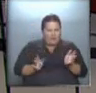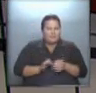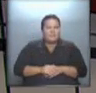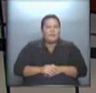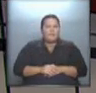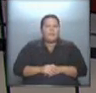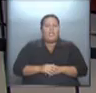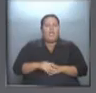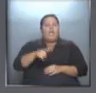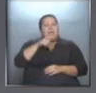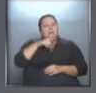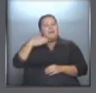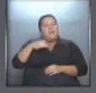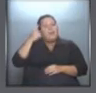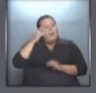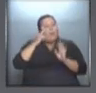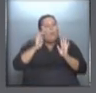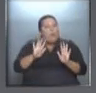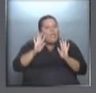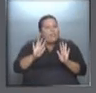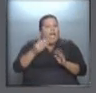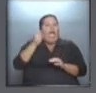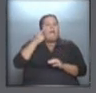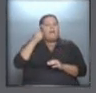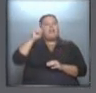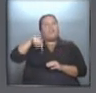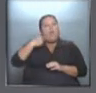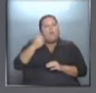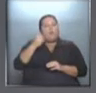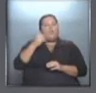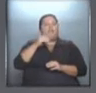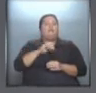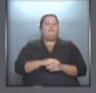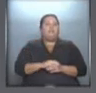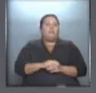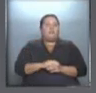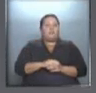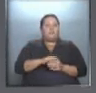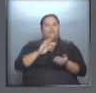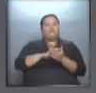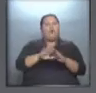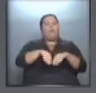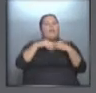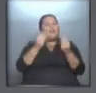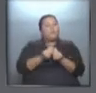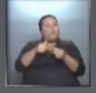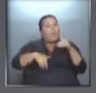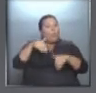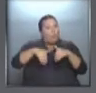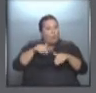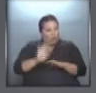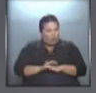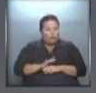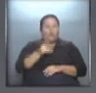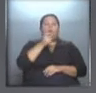que encuadrar de una manera más cuidadosa cuál puede ser el alcance de la lectura que se puede hacer del resultado de estas elecciones.